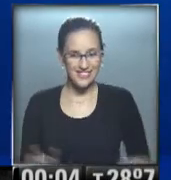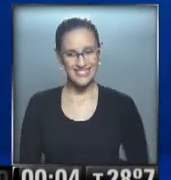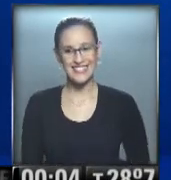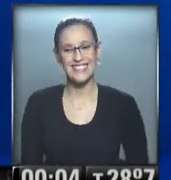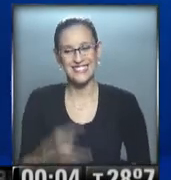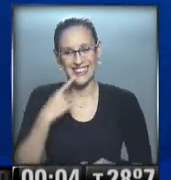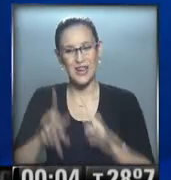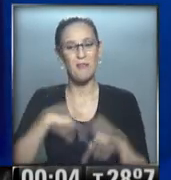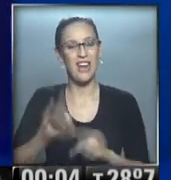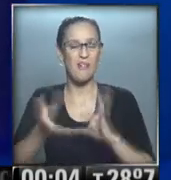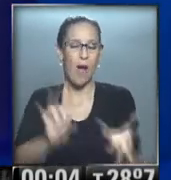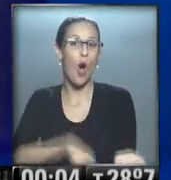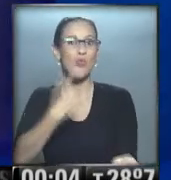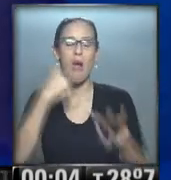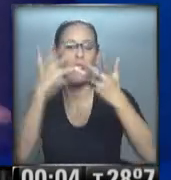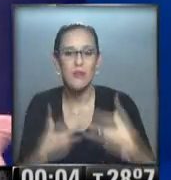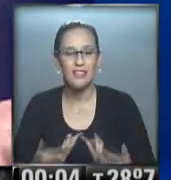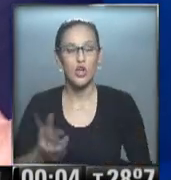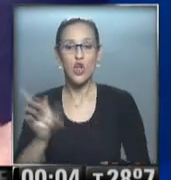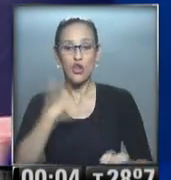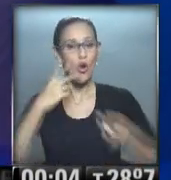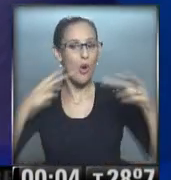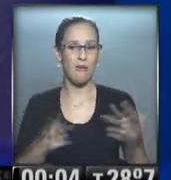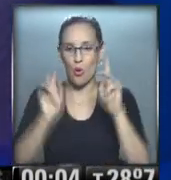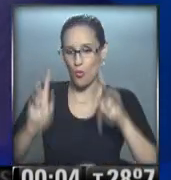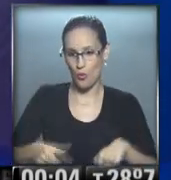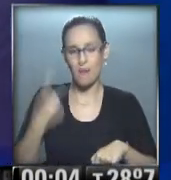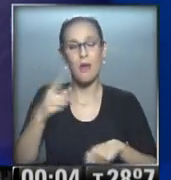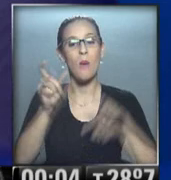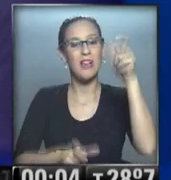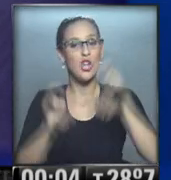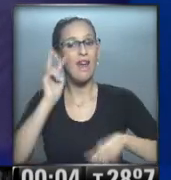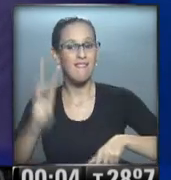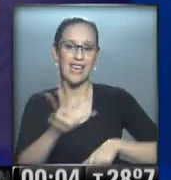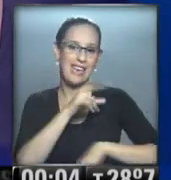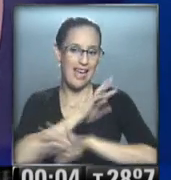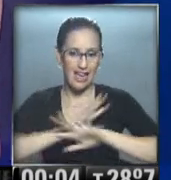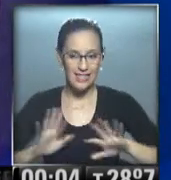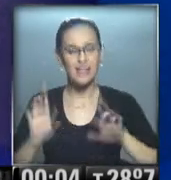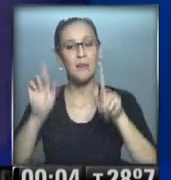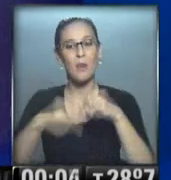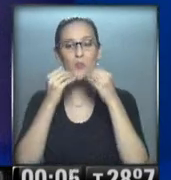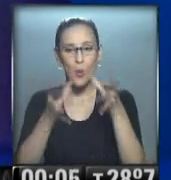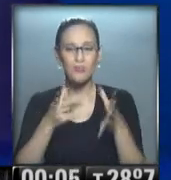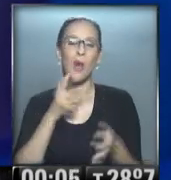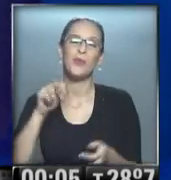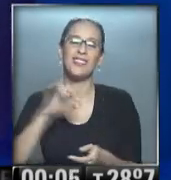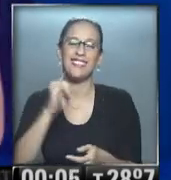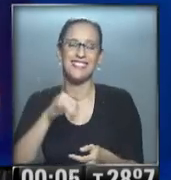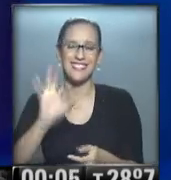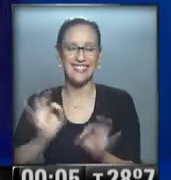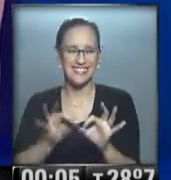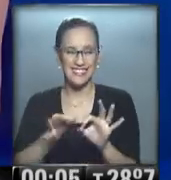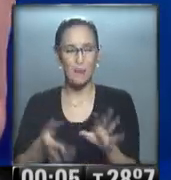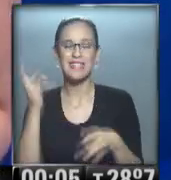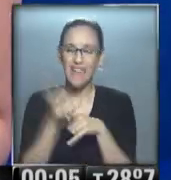digo mañana, pero por costumbre, ¿vio? Bueno, nosotros nos vamos a ver igual, sí, pero claro, la gente no nos va a ver a esta hora. Y le mandamos un beso también a Agustina Lorenzo, nuestra